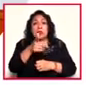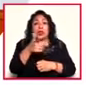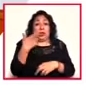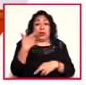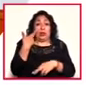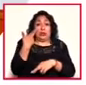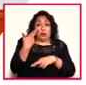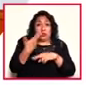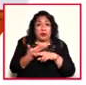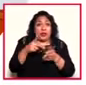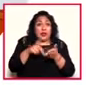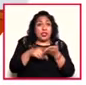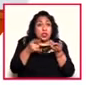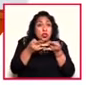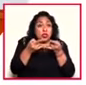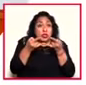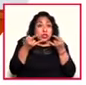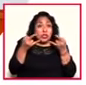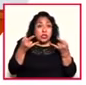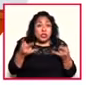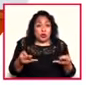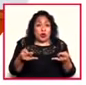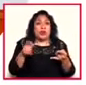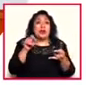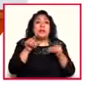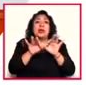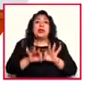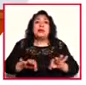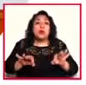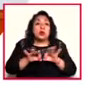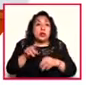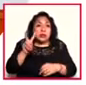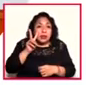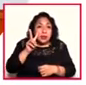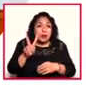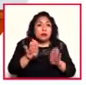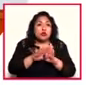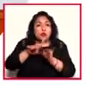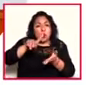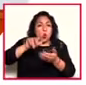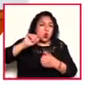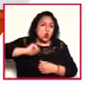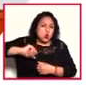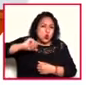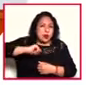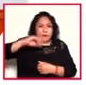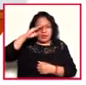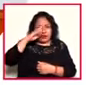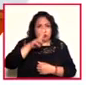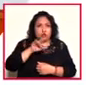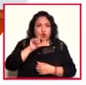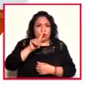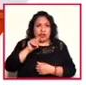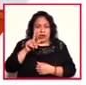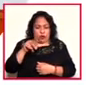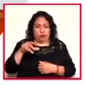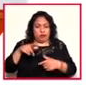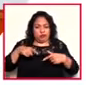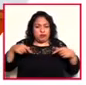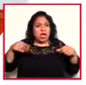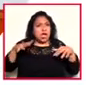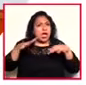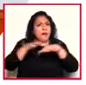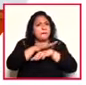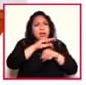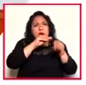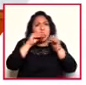la historia también es fundamental. Aquí nos enteramos de que en la antigüedad se creía que el útero era un órgano que podía cambiar de lugar en el